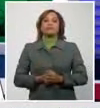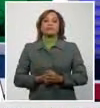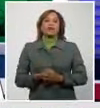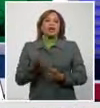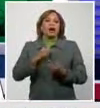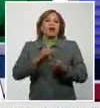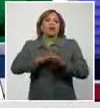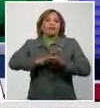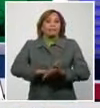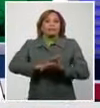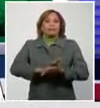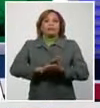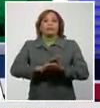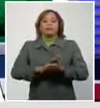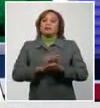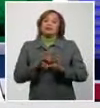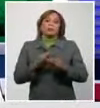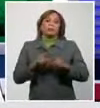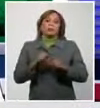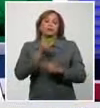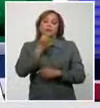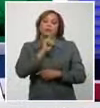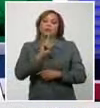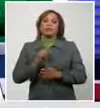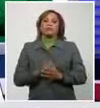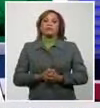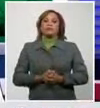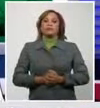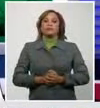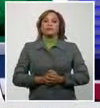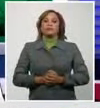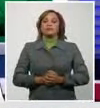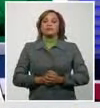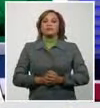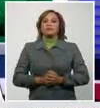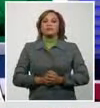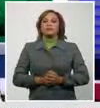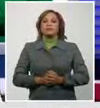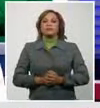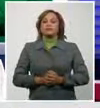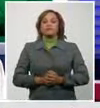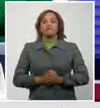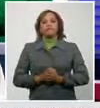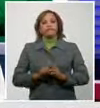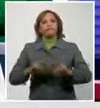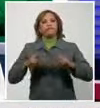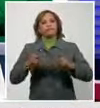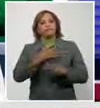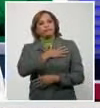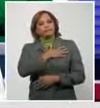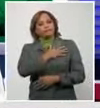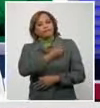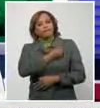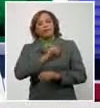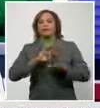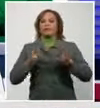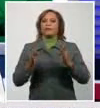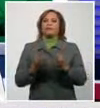reanimar, pero no fue posible en este caso. Reiteramos nuestras condolencias.